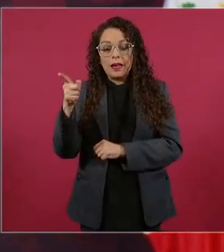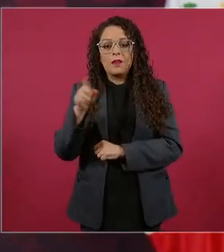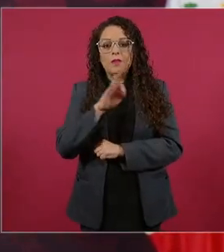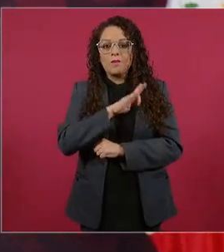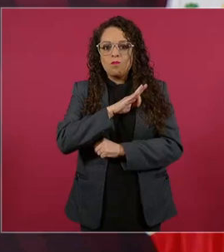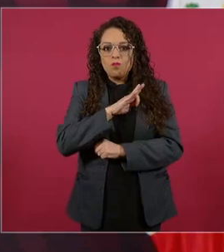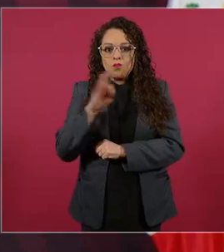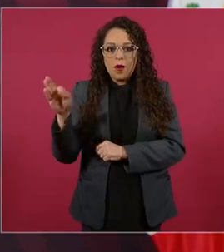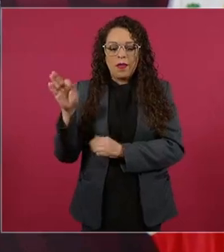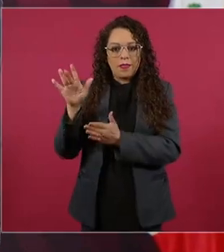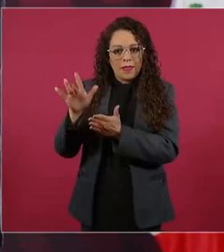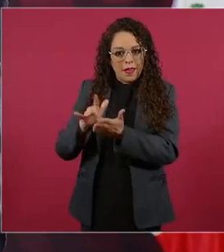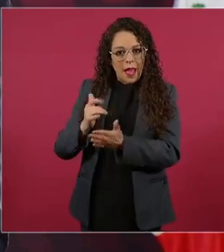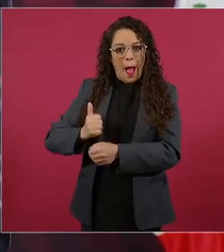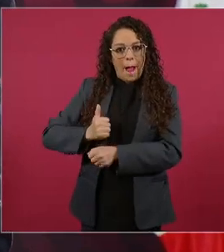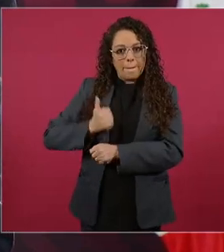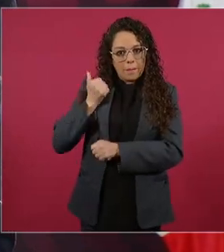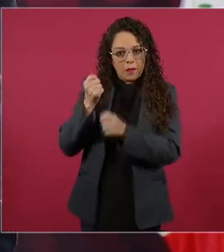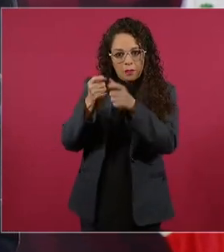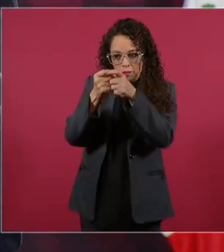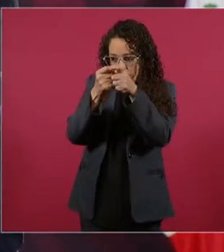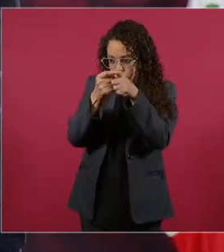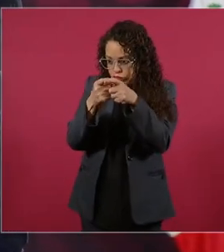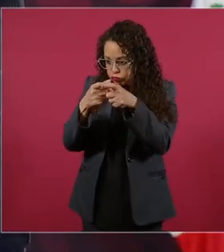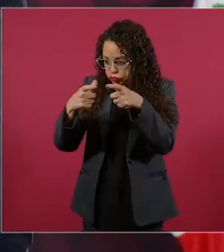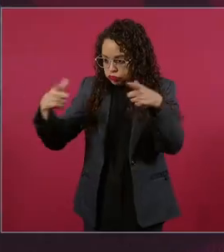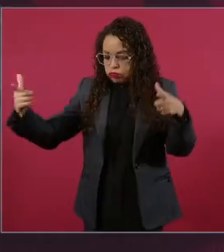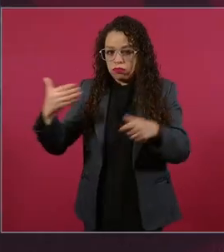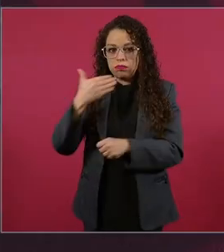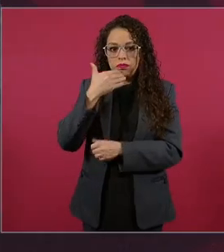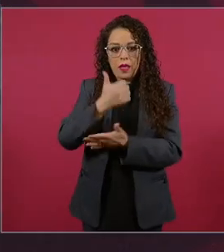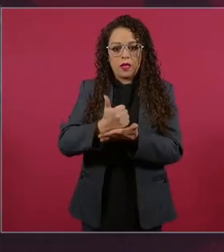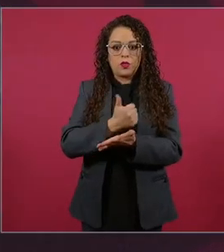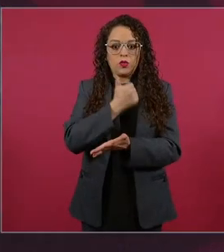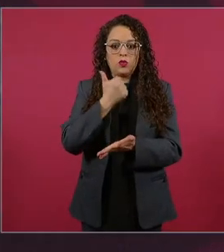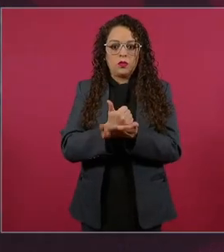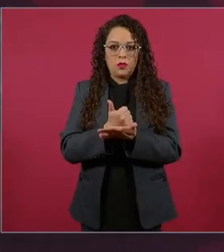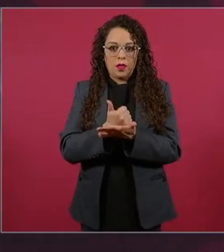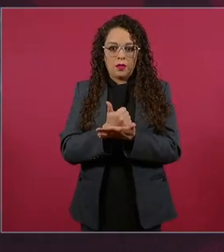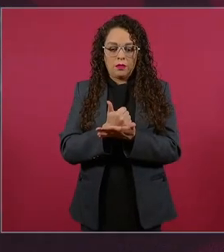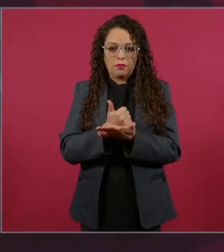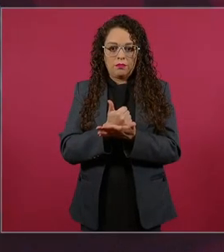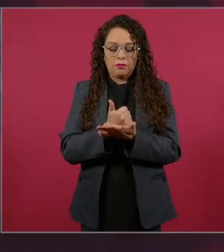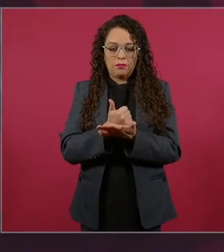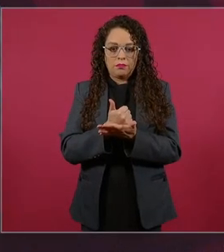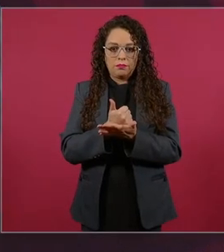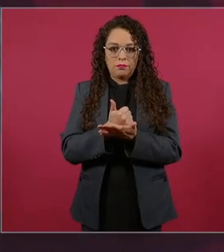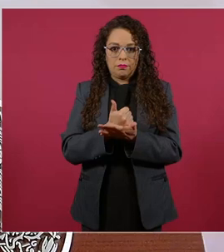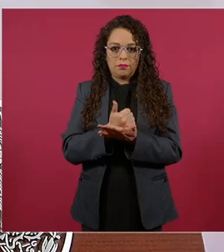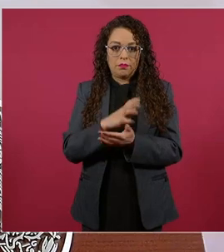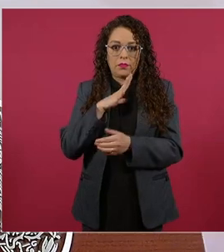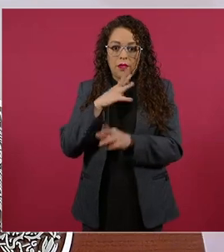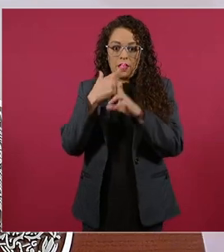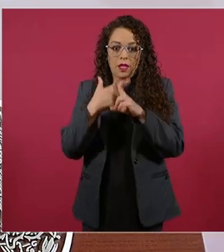el crecimiento de la ciudad. Hay espacios y hay